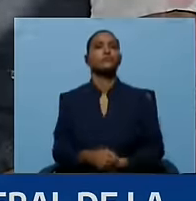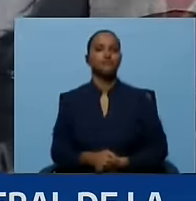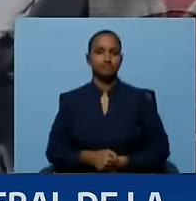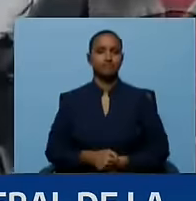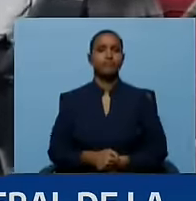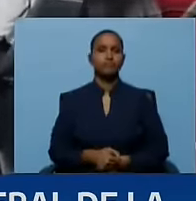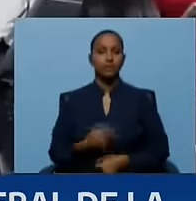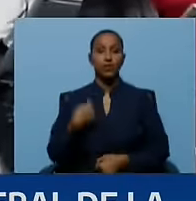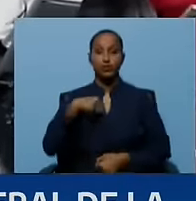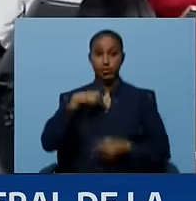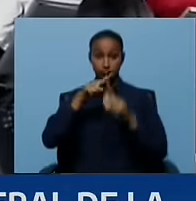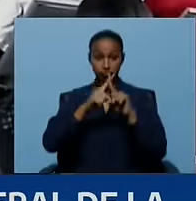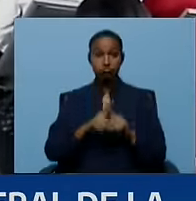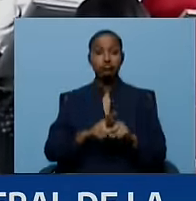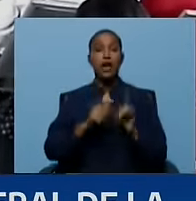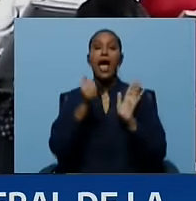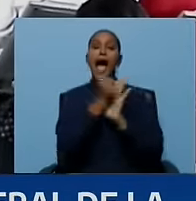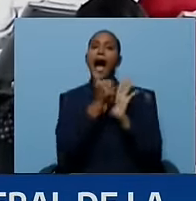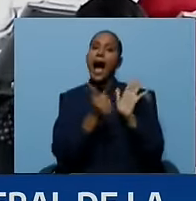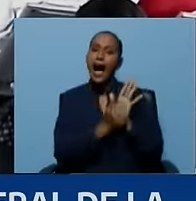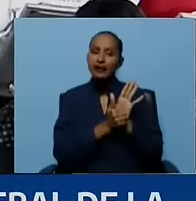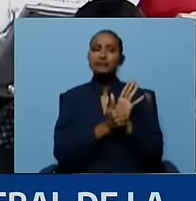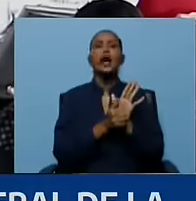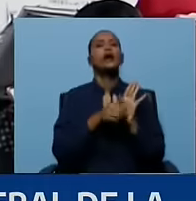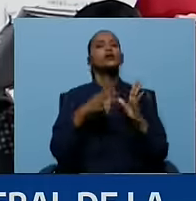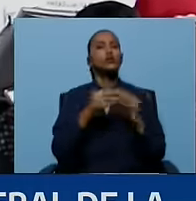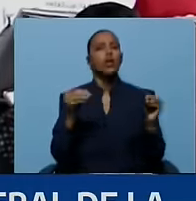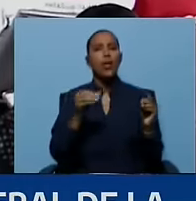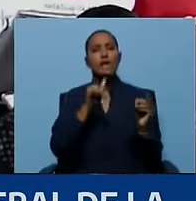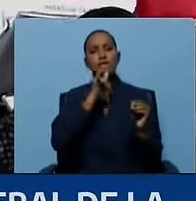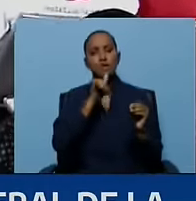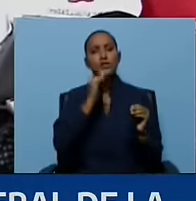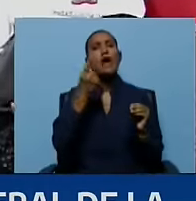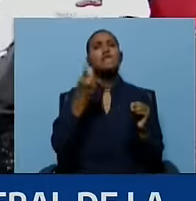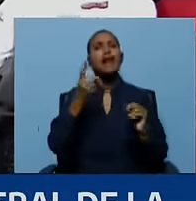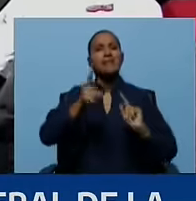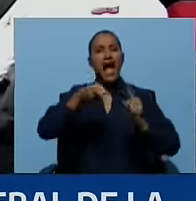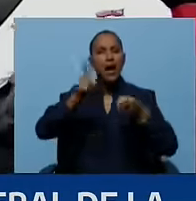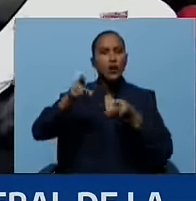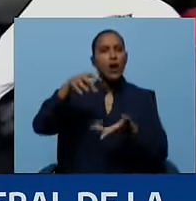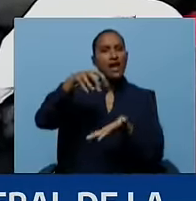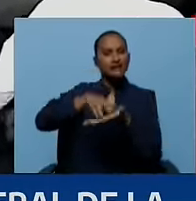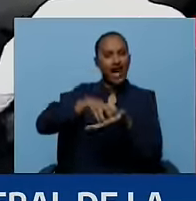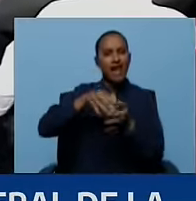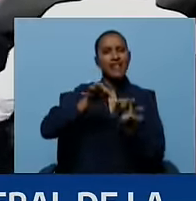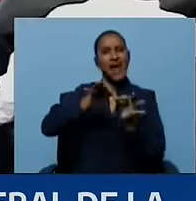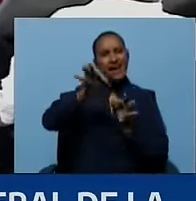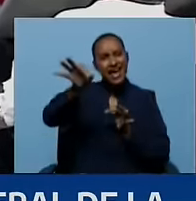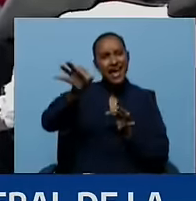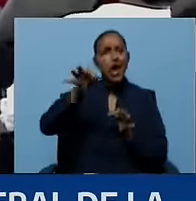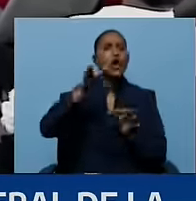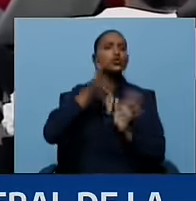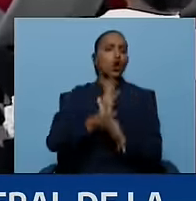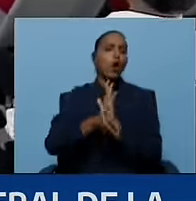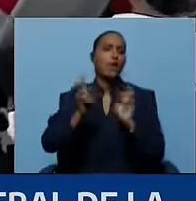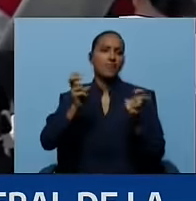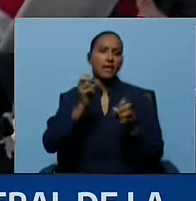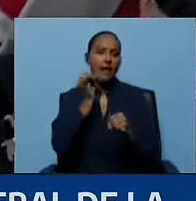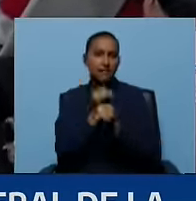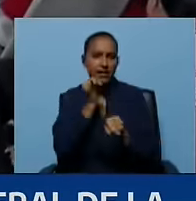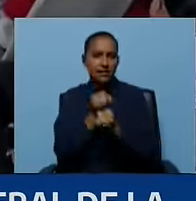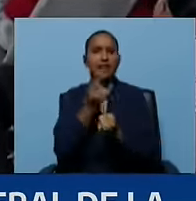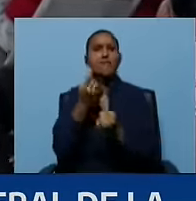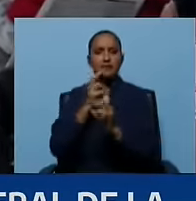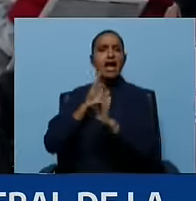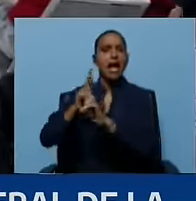que ya han llegado con la información, falta de las zonas rurales, donde a veces se dificulta por falta de internet, que nos reporten,